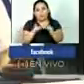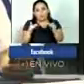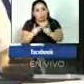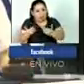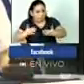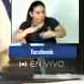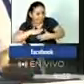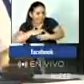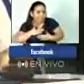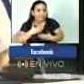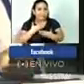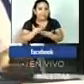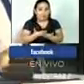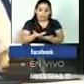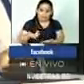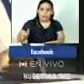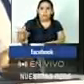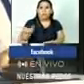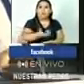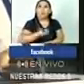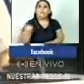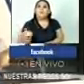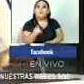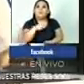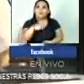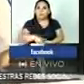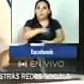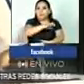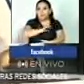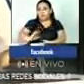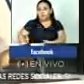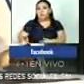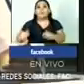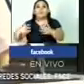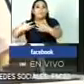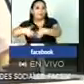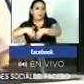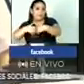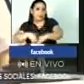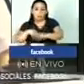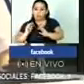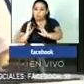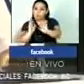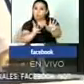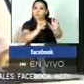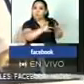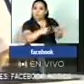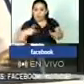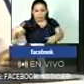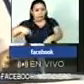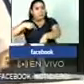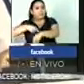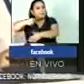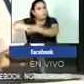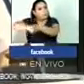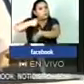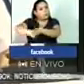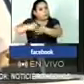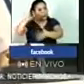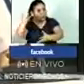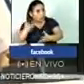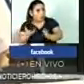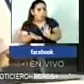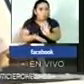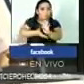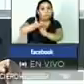granito que debemos de dar como salvadoreños y sobre todo como empresa de no abandonar en estos momentos de lucha en los que queremos salir adelante